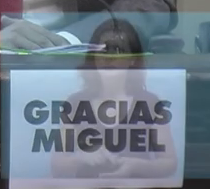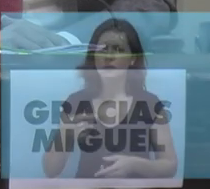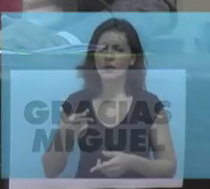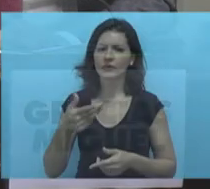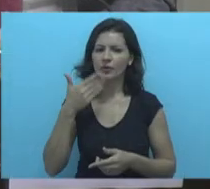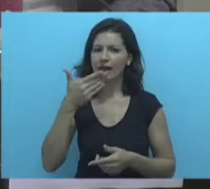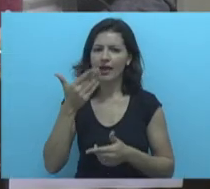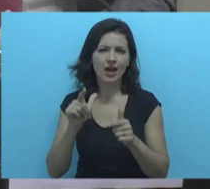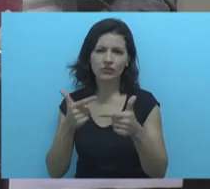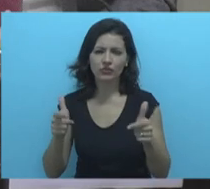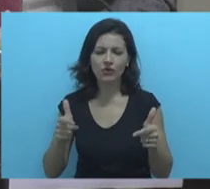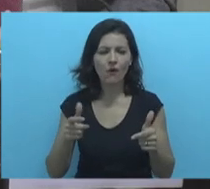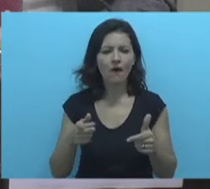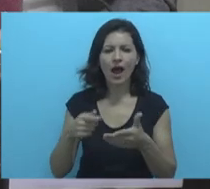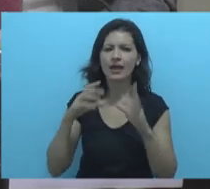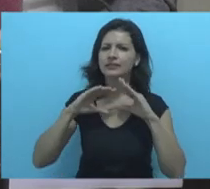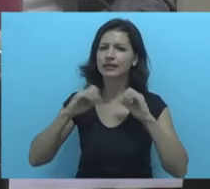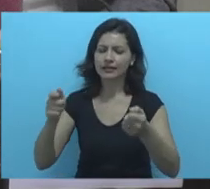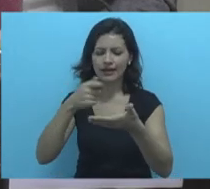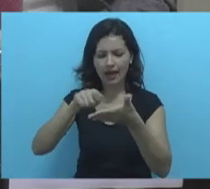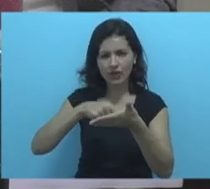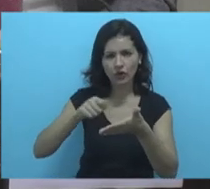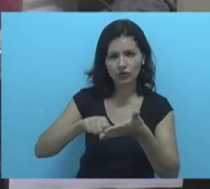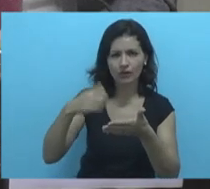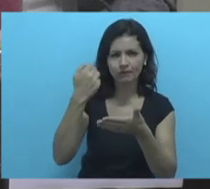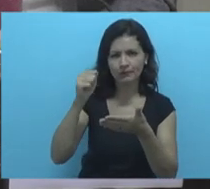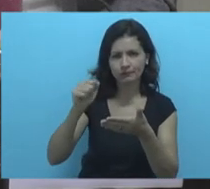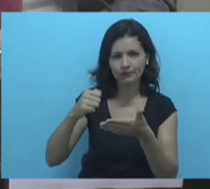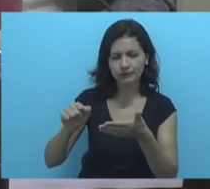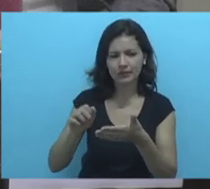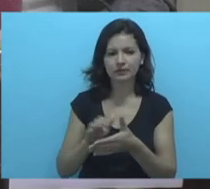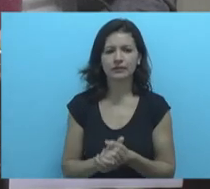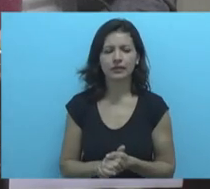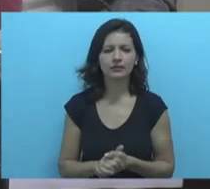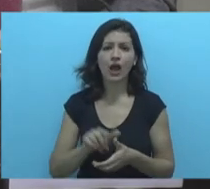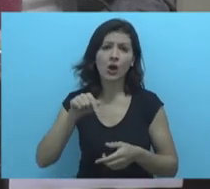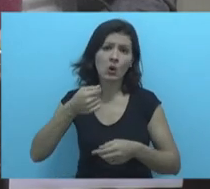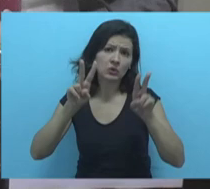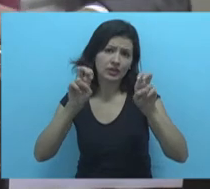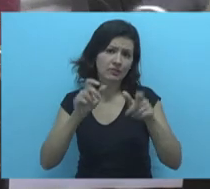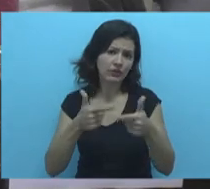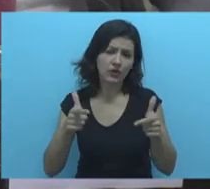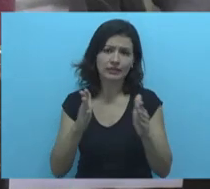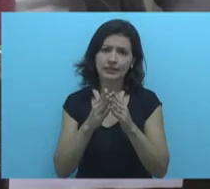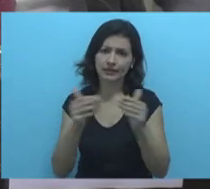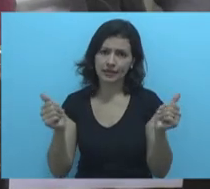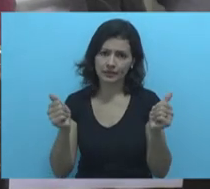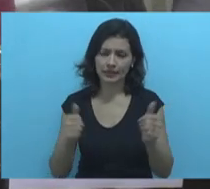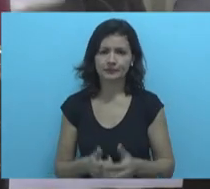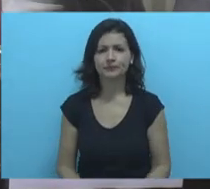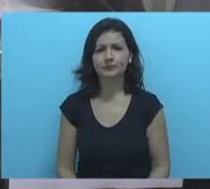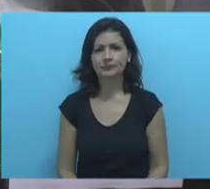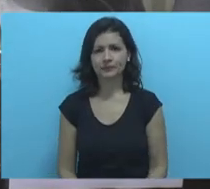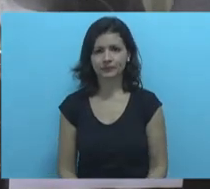No siendo para más, se ha tomado por secretaría las inasistencias para su justificación. Damos por levantada